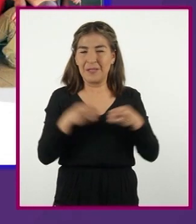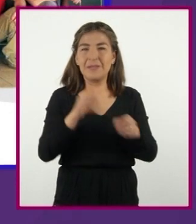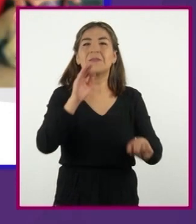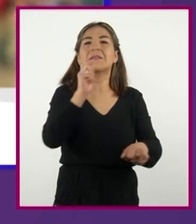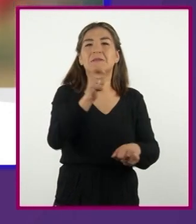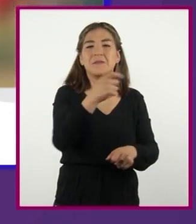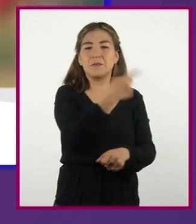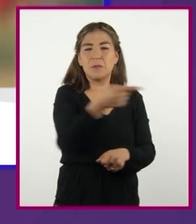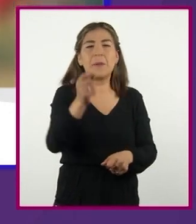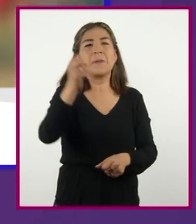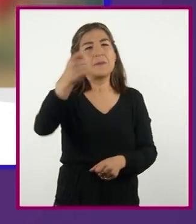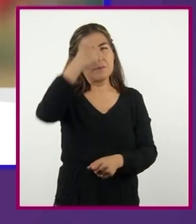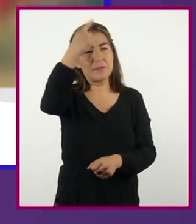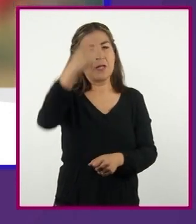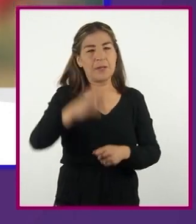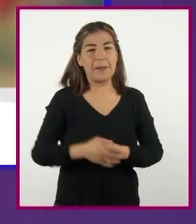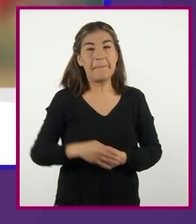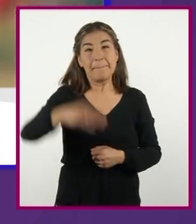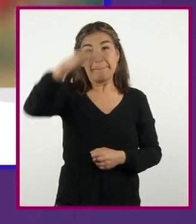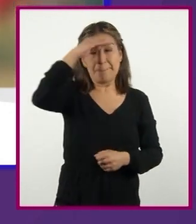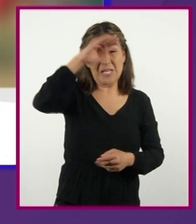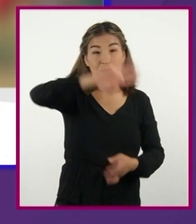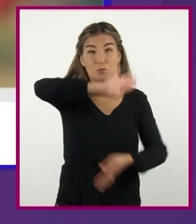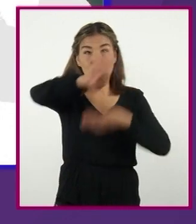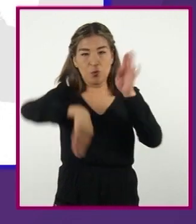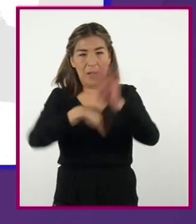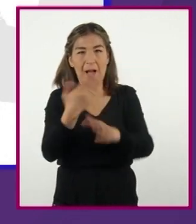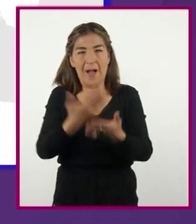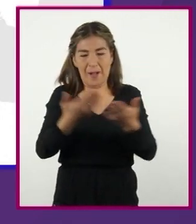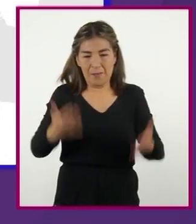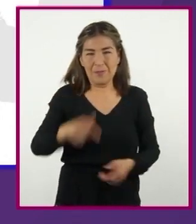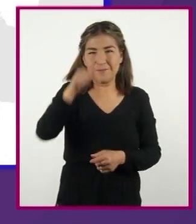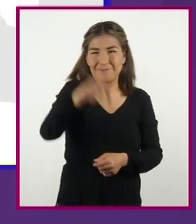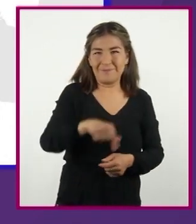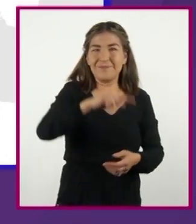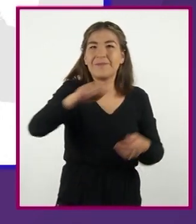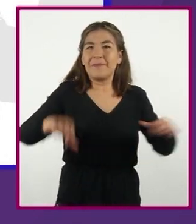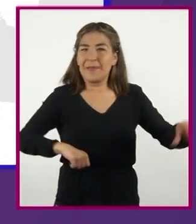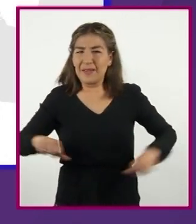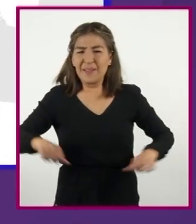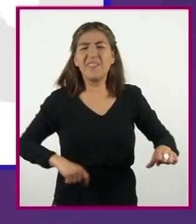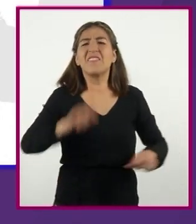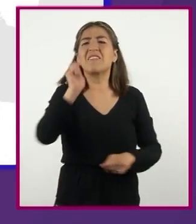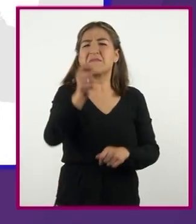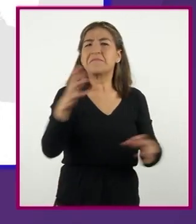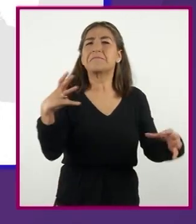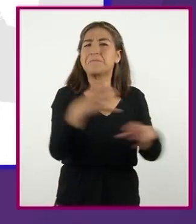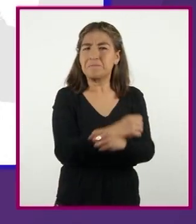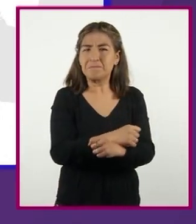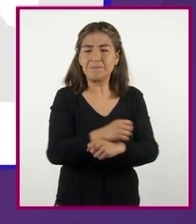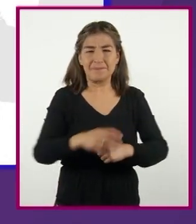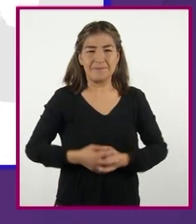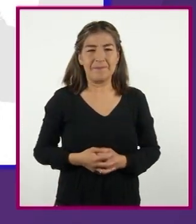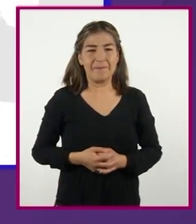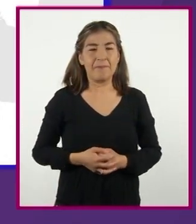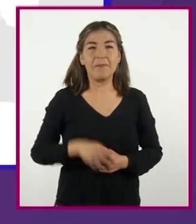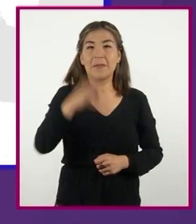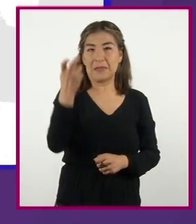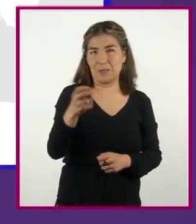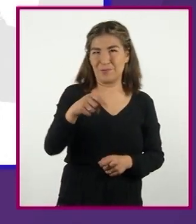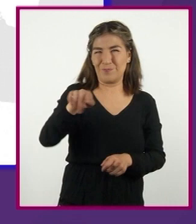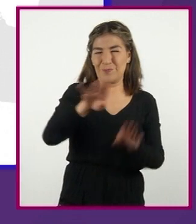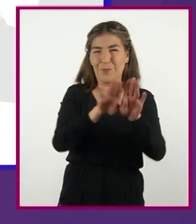creó la frase «Piensa global, actúa local». ¿Qué significa esta frase? Esta